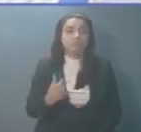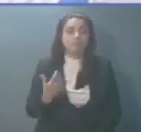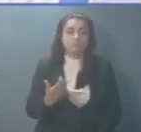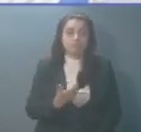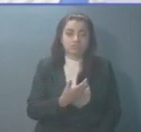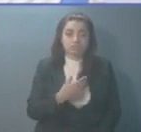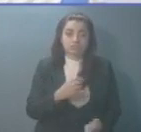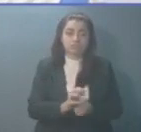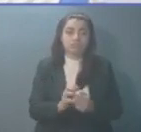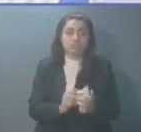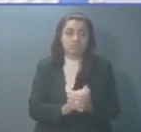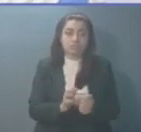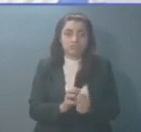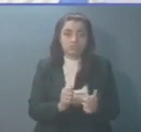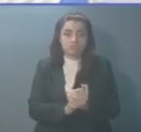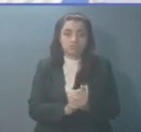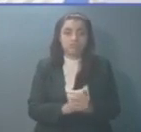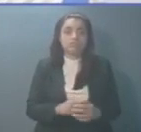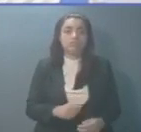otros.